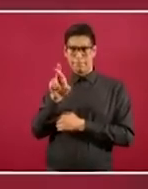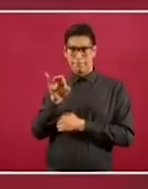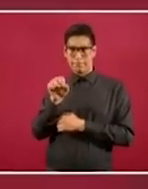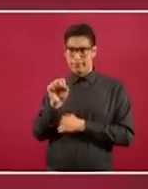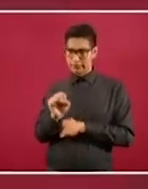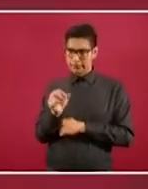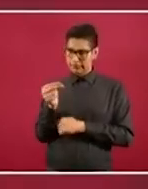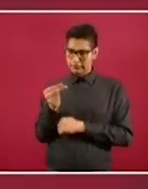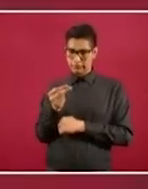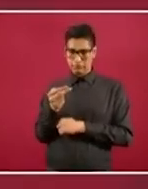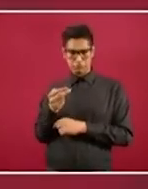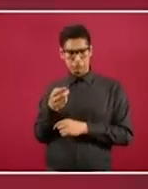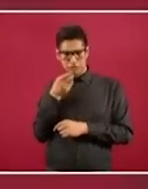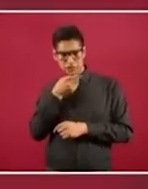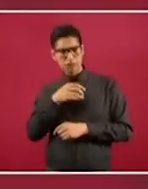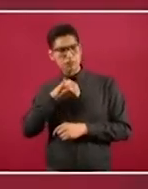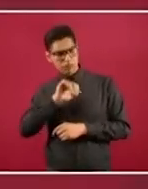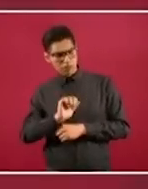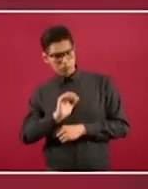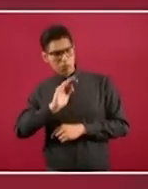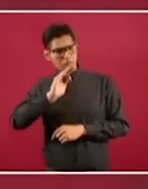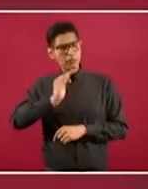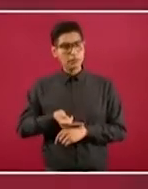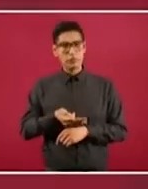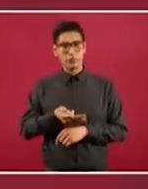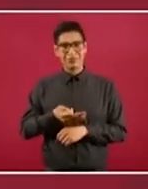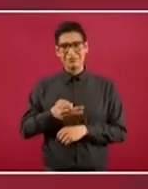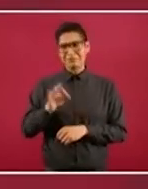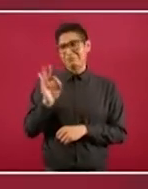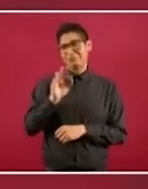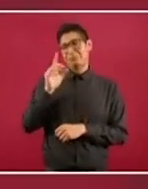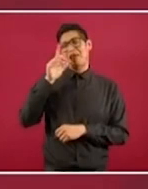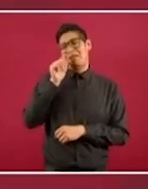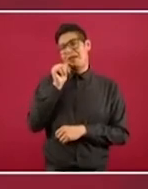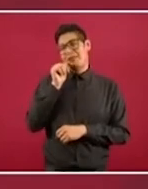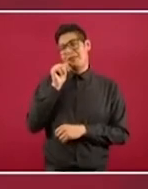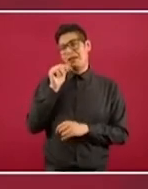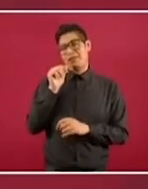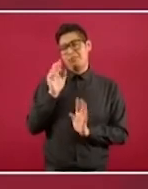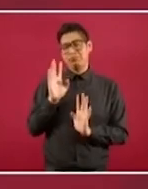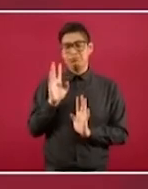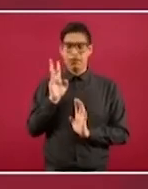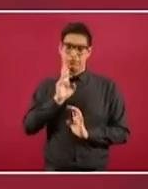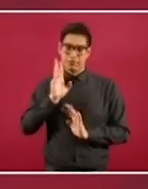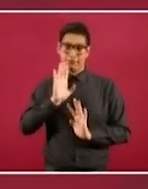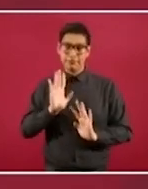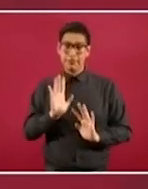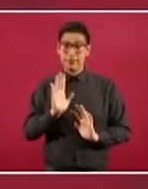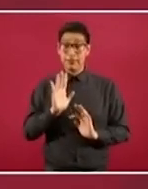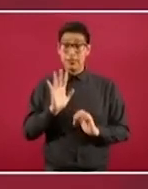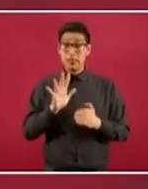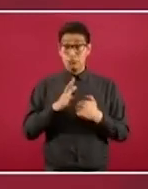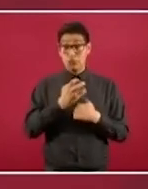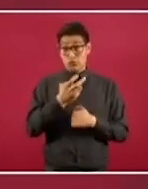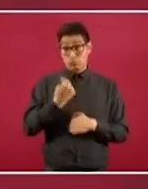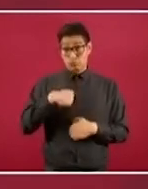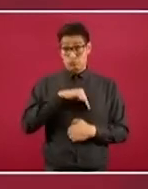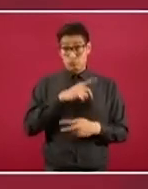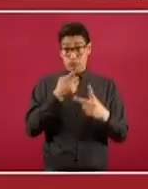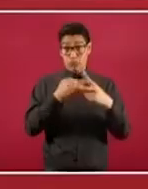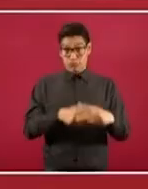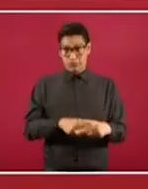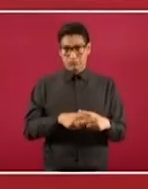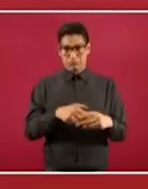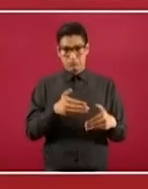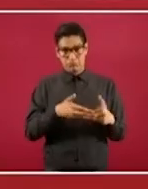probablemente mañana se tenga la aprobación y autorización de COFEPRIS, y por tanto estaríamos ya en posibilidad de iniciarlos